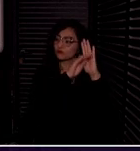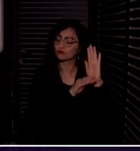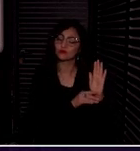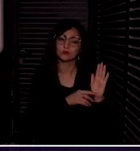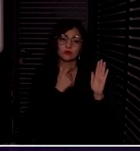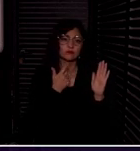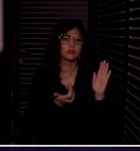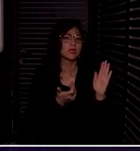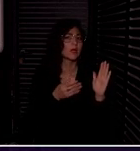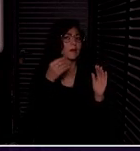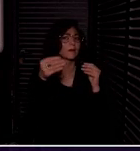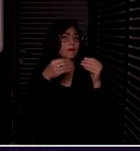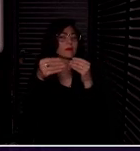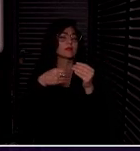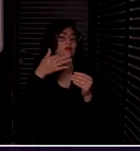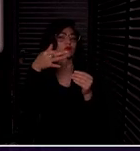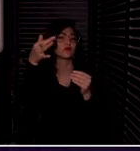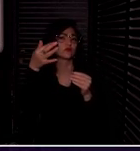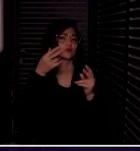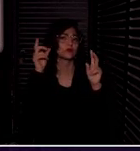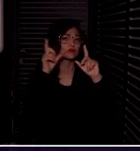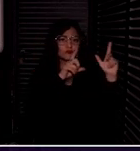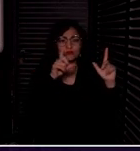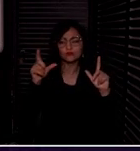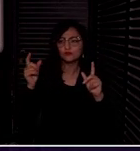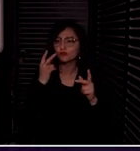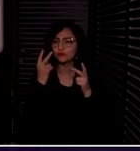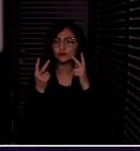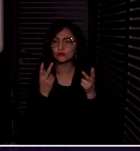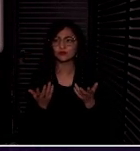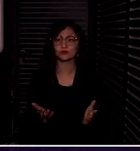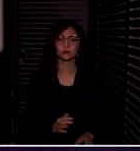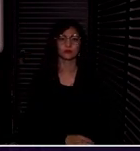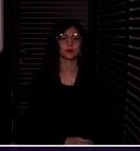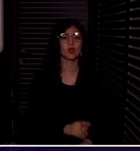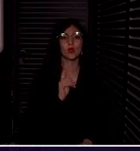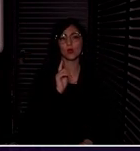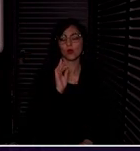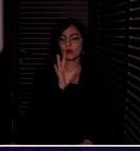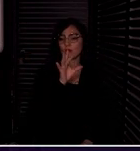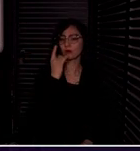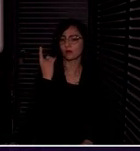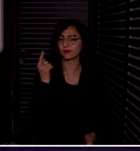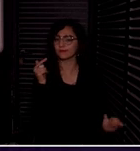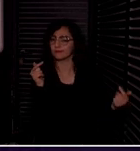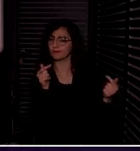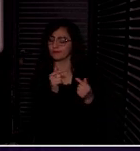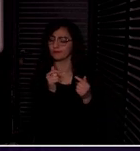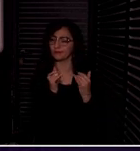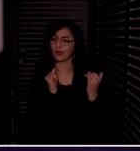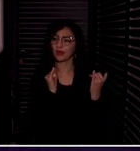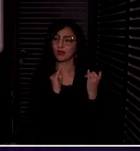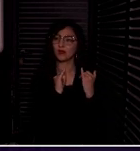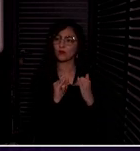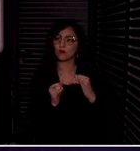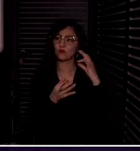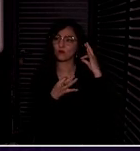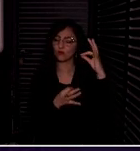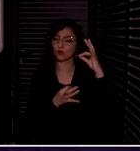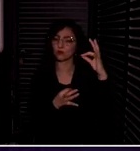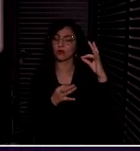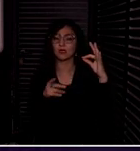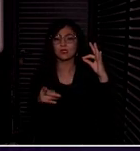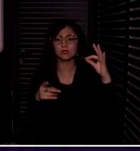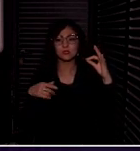suceder con el audiovisual, cuáles son los escenarios, ¿no? Le voy a poner una paradoja y voy a contradecir un poco el informe, porque que va a haber más